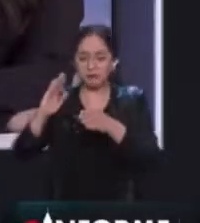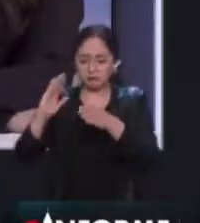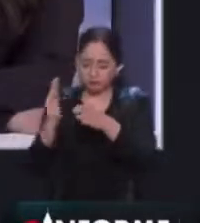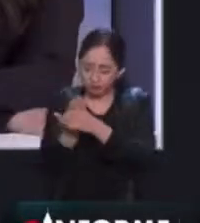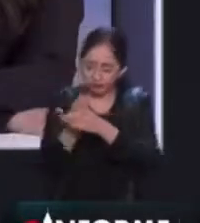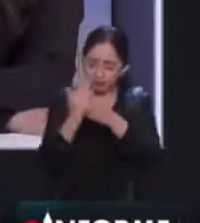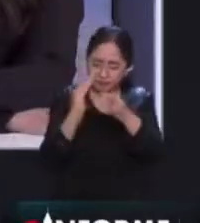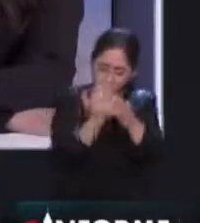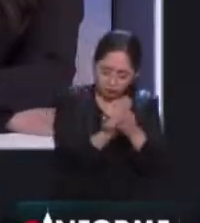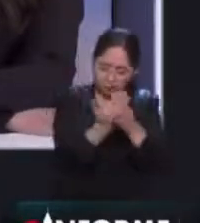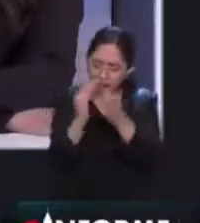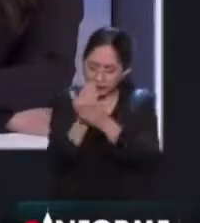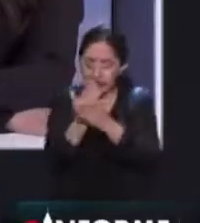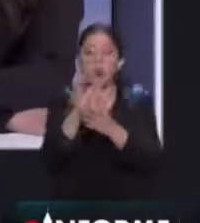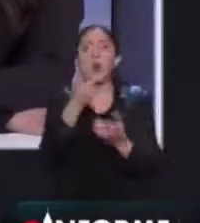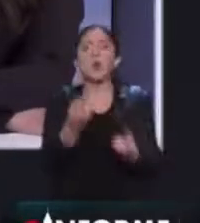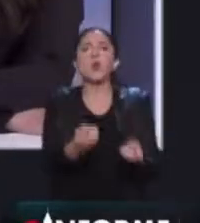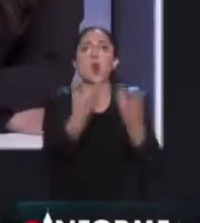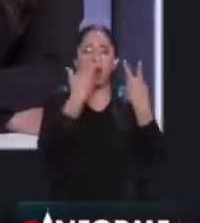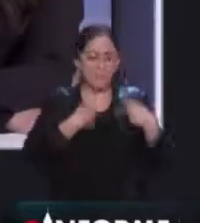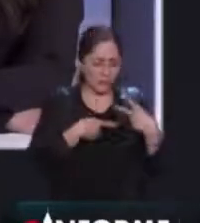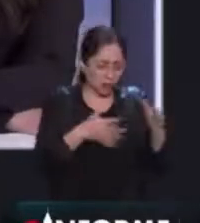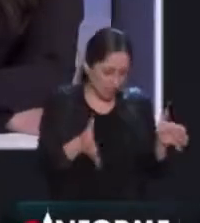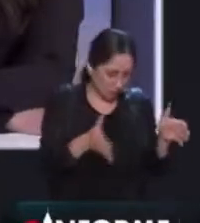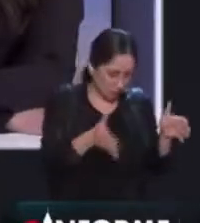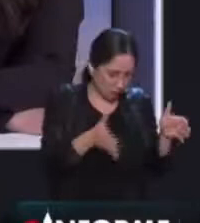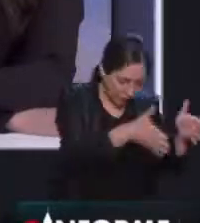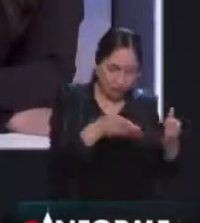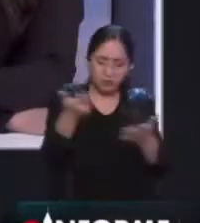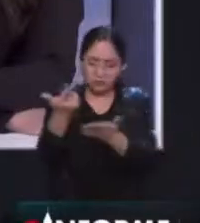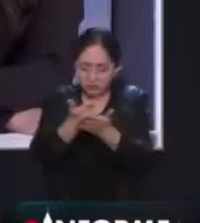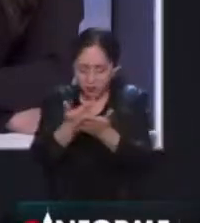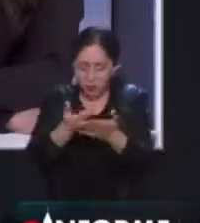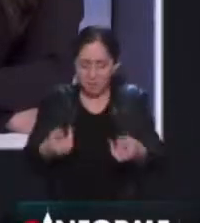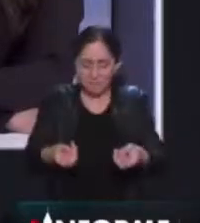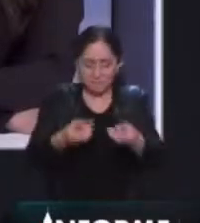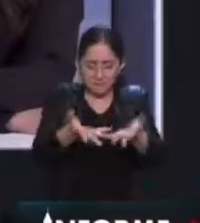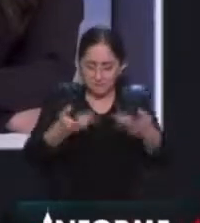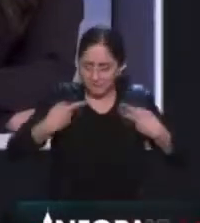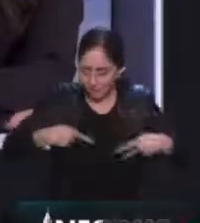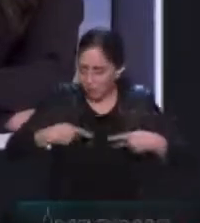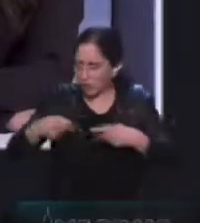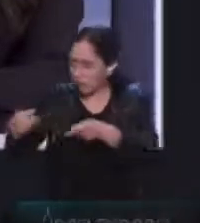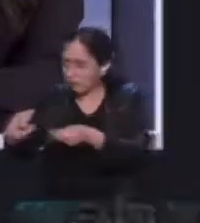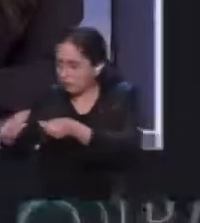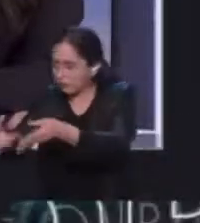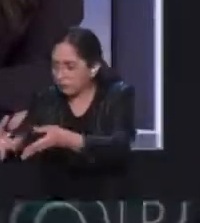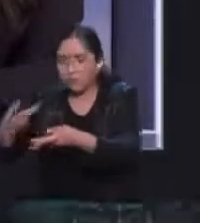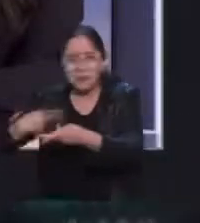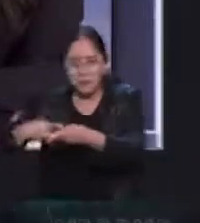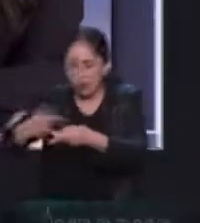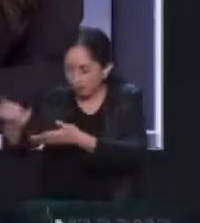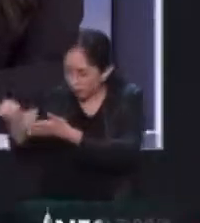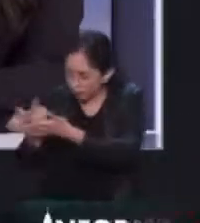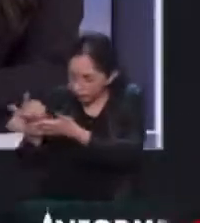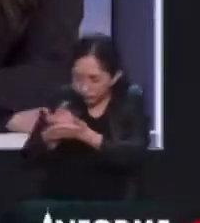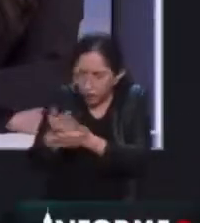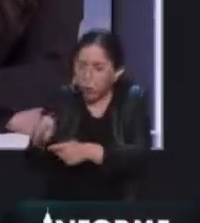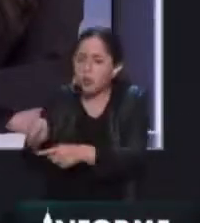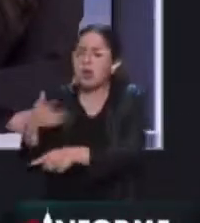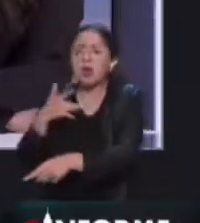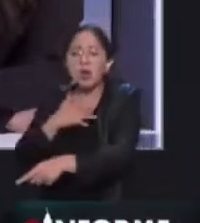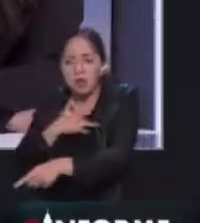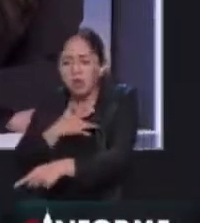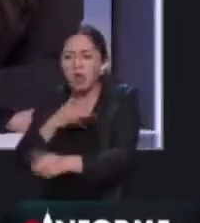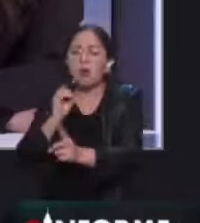la observamos, la aplicamos, y entonces vamos determinando cada causa de muerte. No solamente eso, empezamos